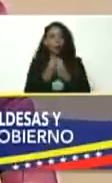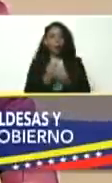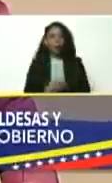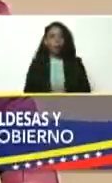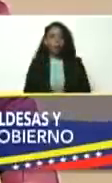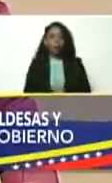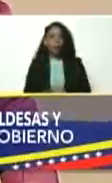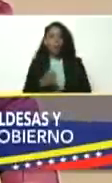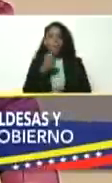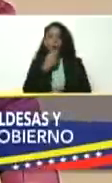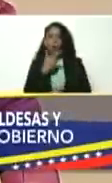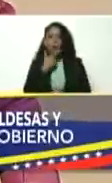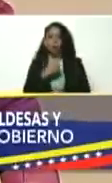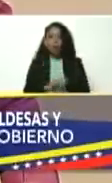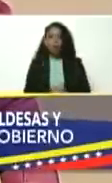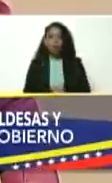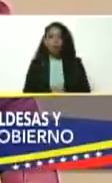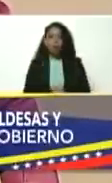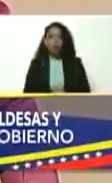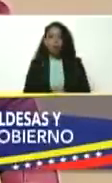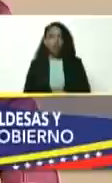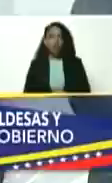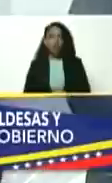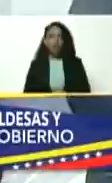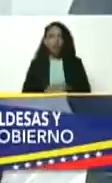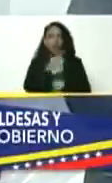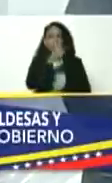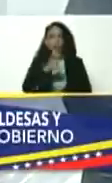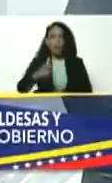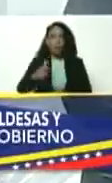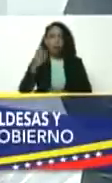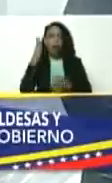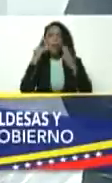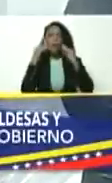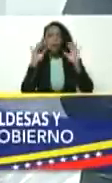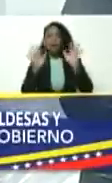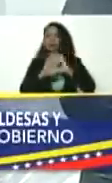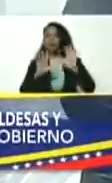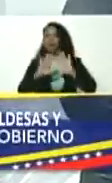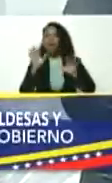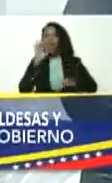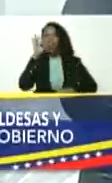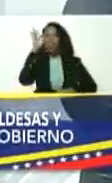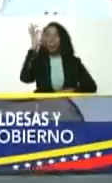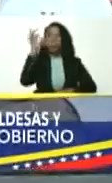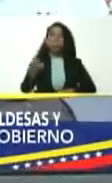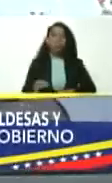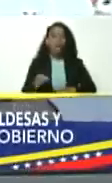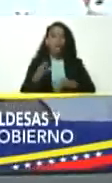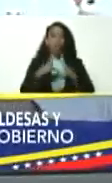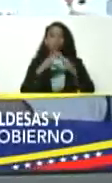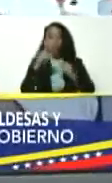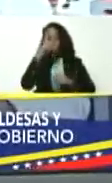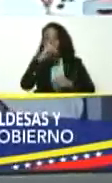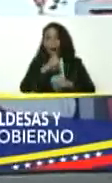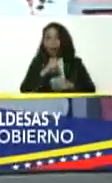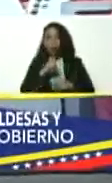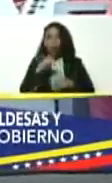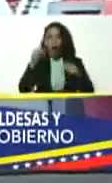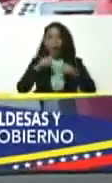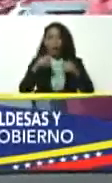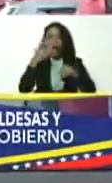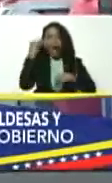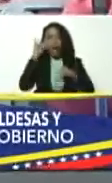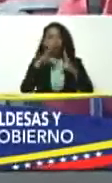bonito de gente con experiencia de todas las edades aquí estamos todas las generaciones